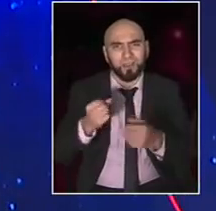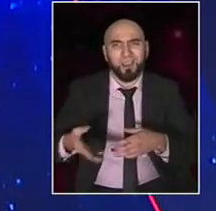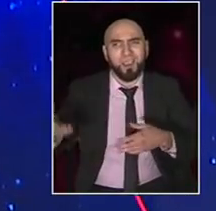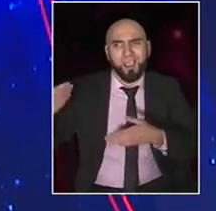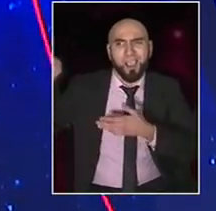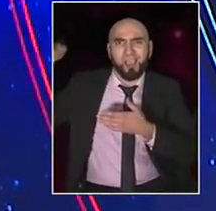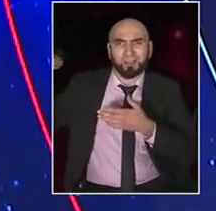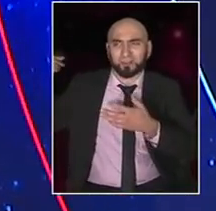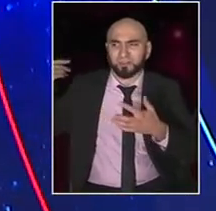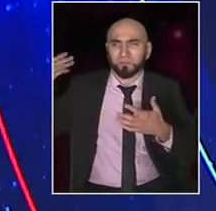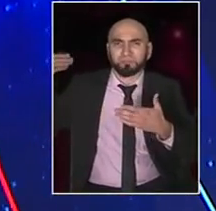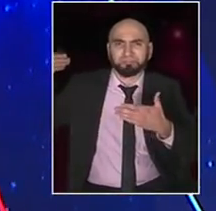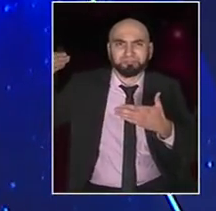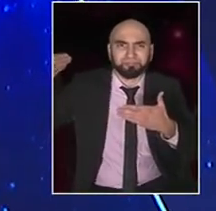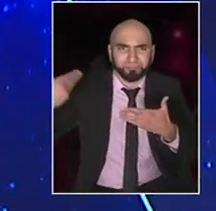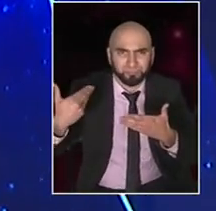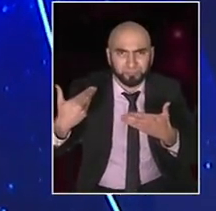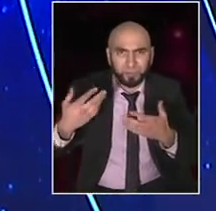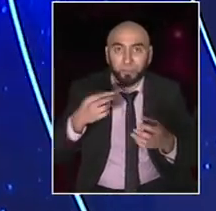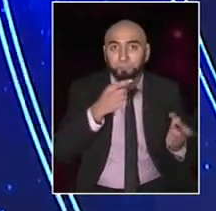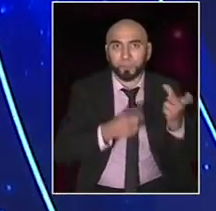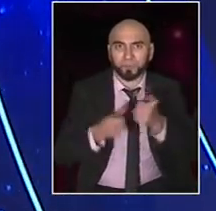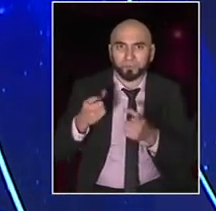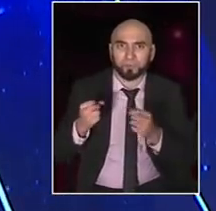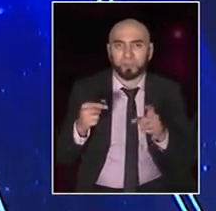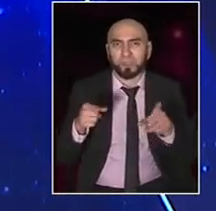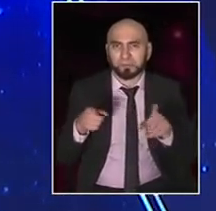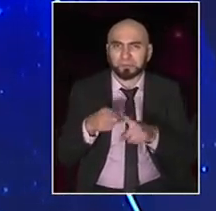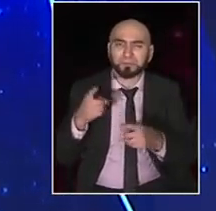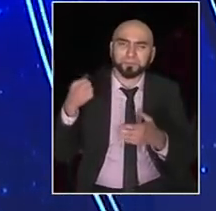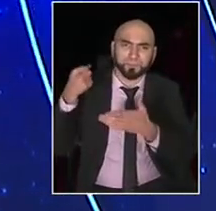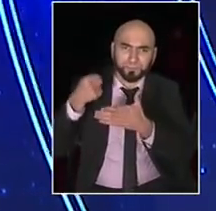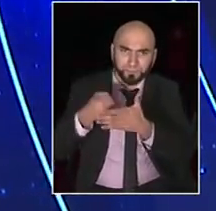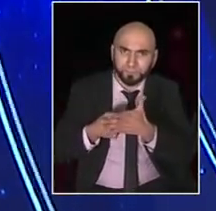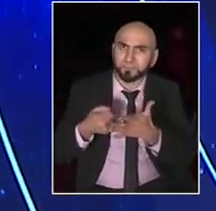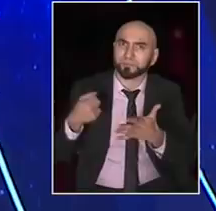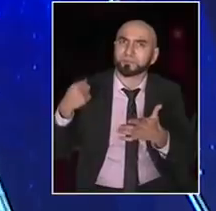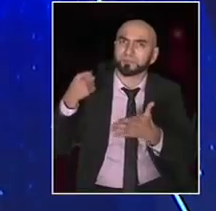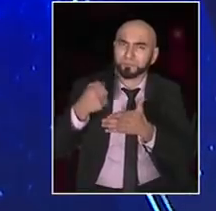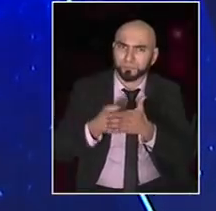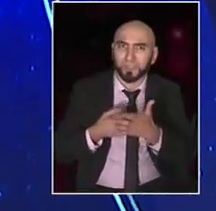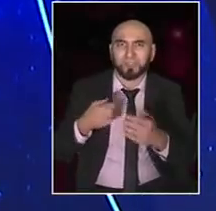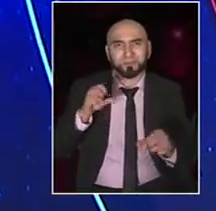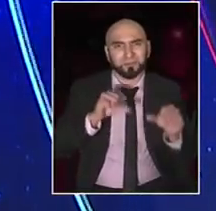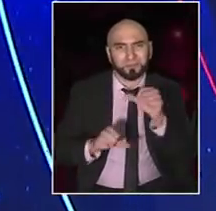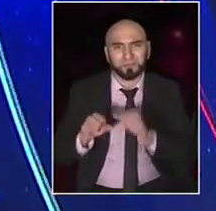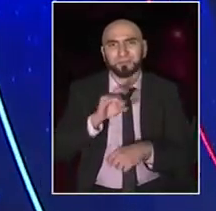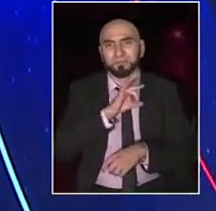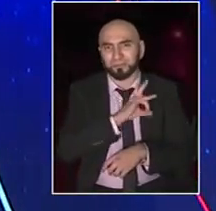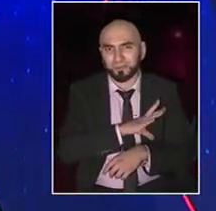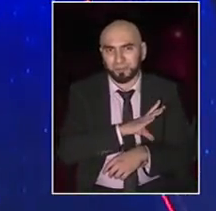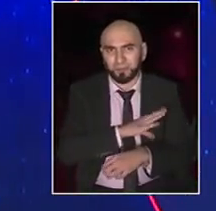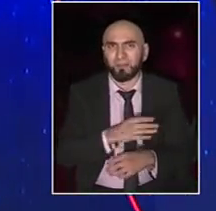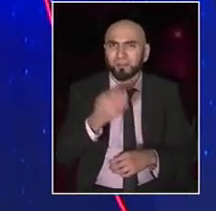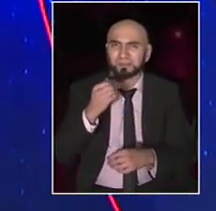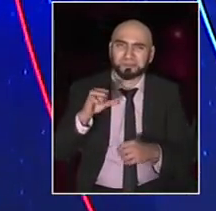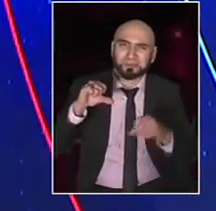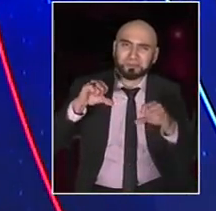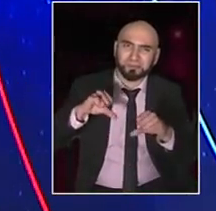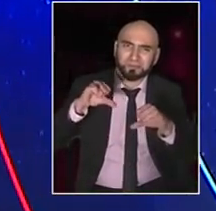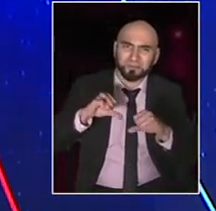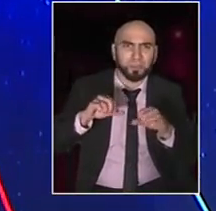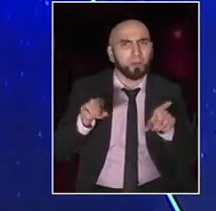nosotros. Personas que trazaron una valiosa historia de las ciencias en Chile y que a pesar de las precariedades